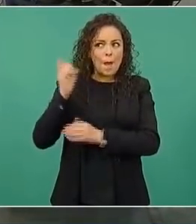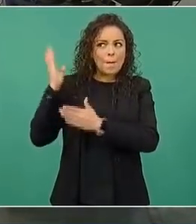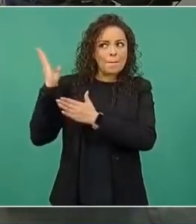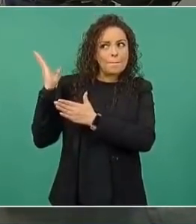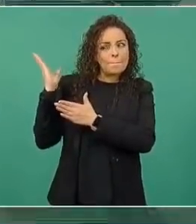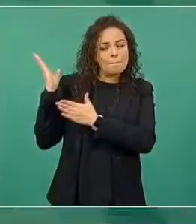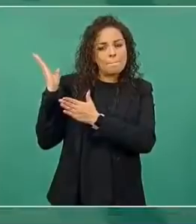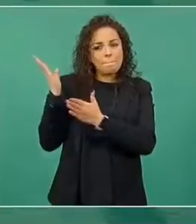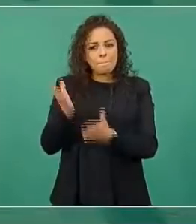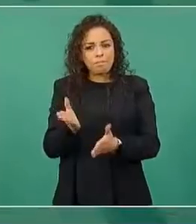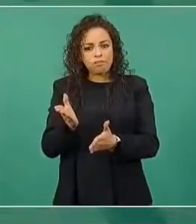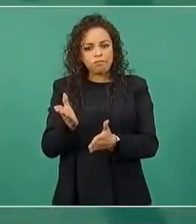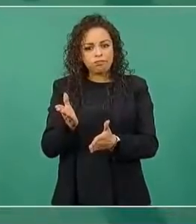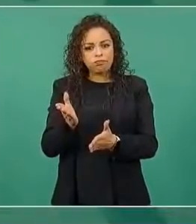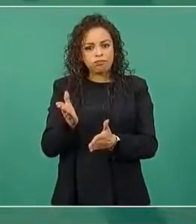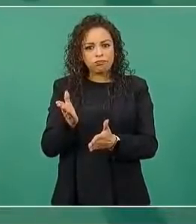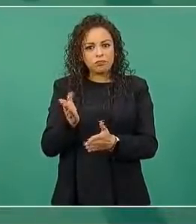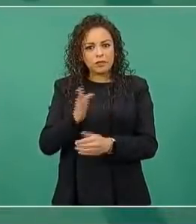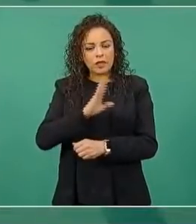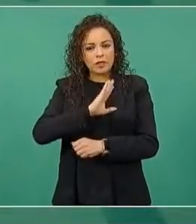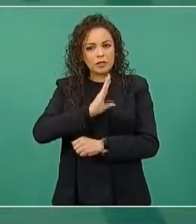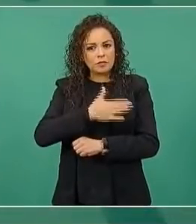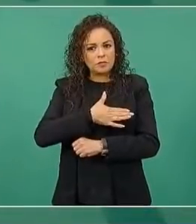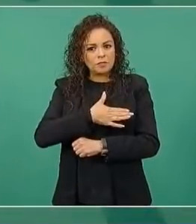de los europeos?